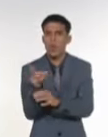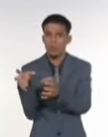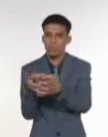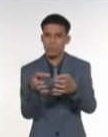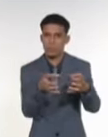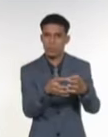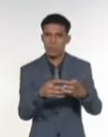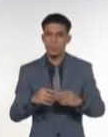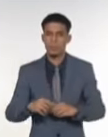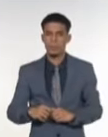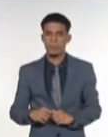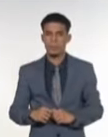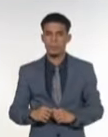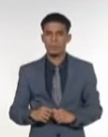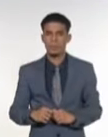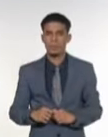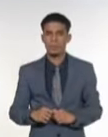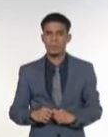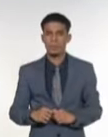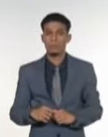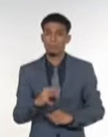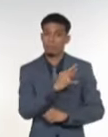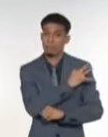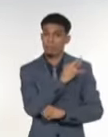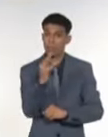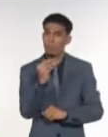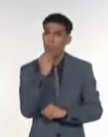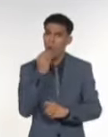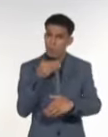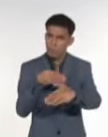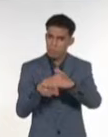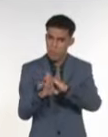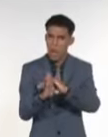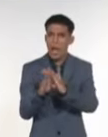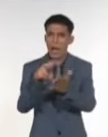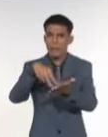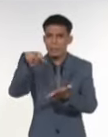compañías. Y con la invitación a que asista al Circuba Internacional concluyen las culturales.